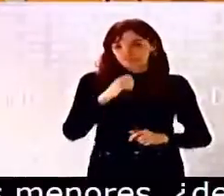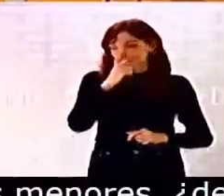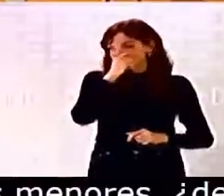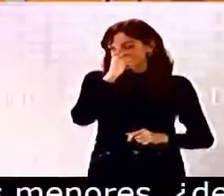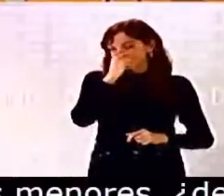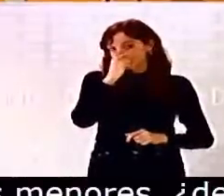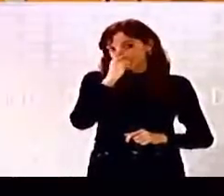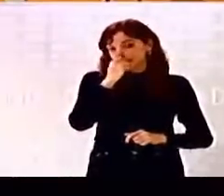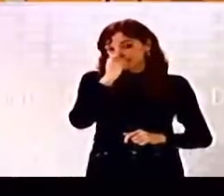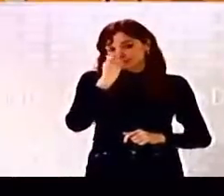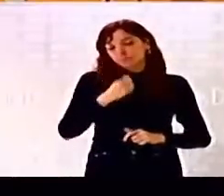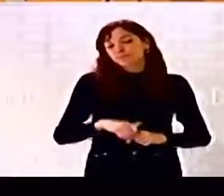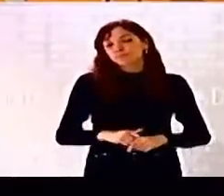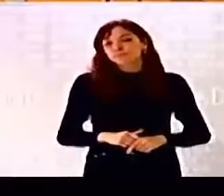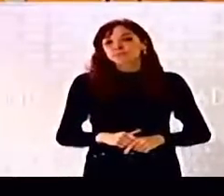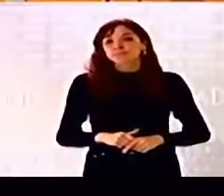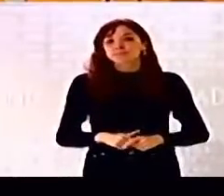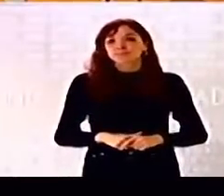¿Alguna pregunta más?